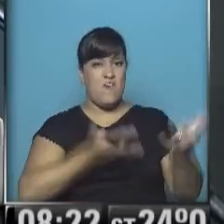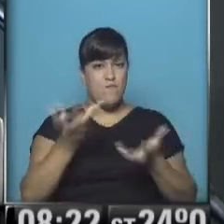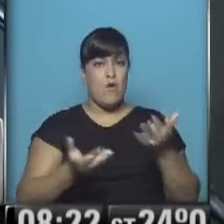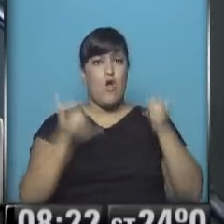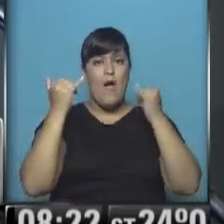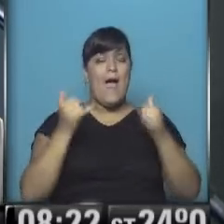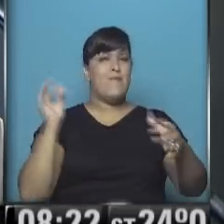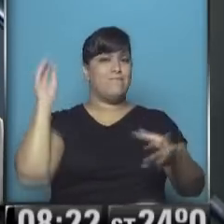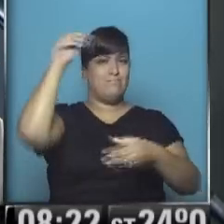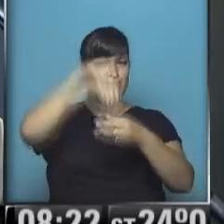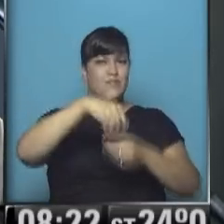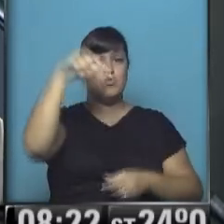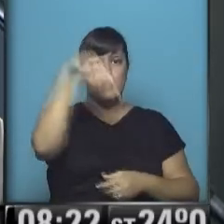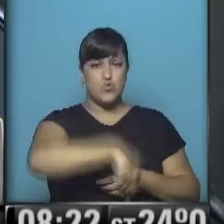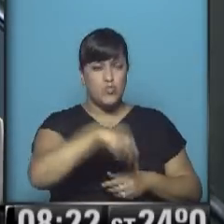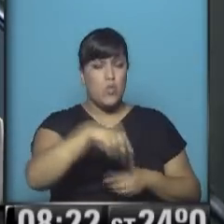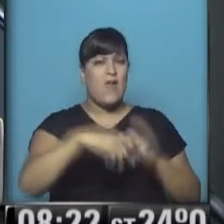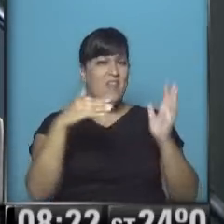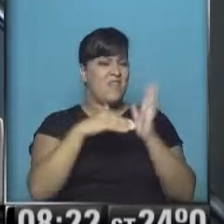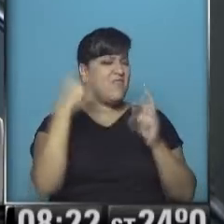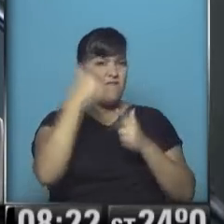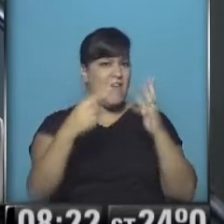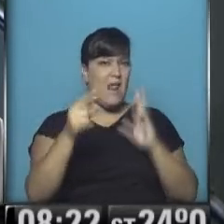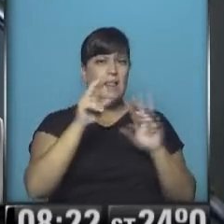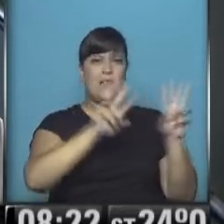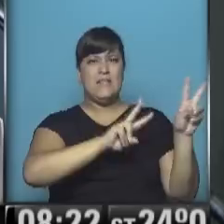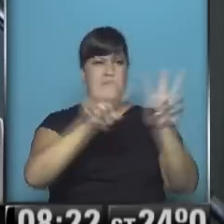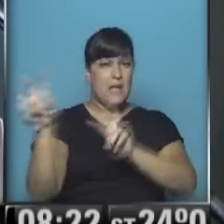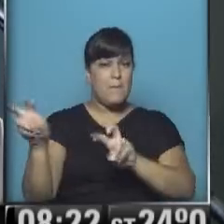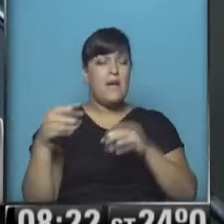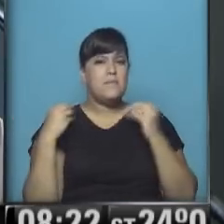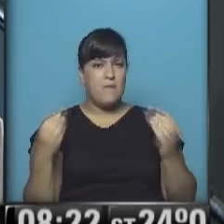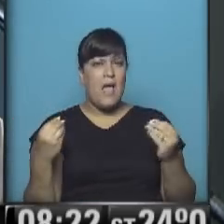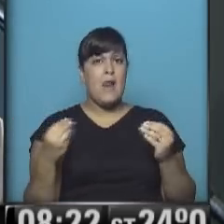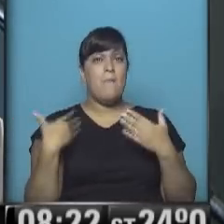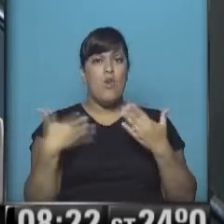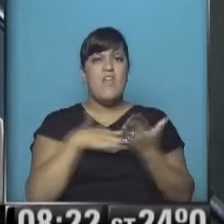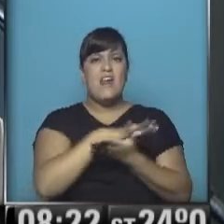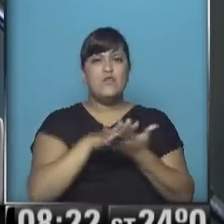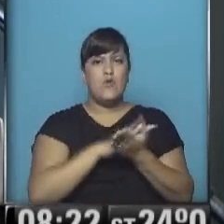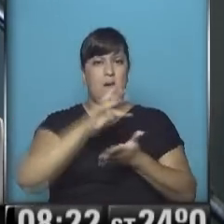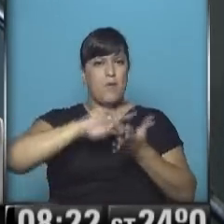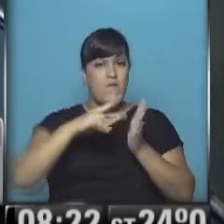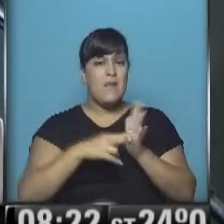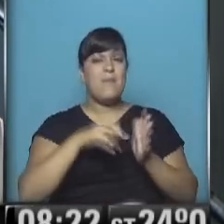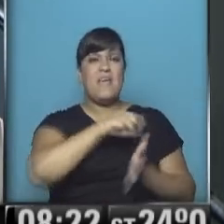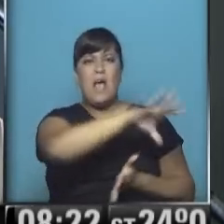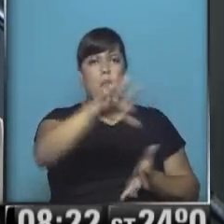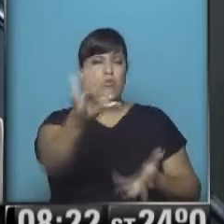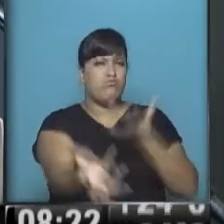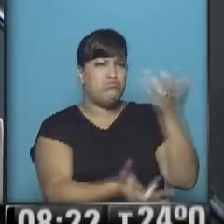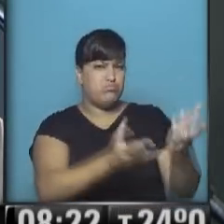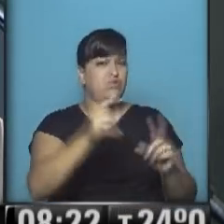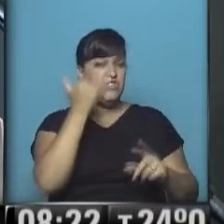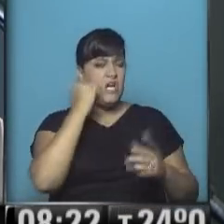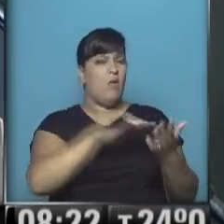directa en la Patagonia en diferentes casos para poder resolver problemas de incendios forestales. Lo mismo